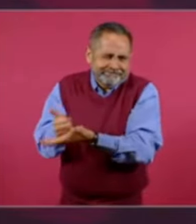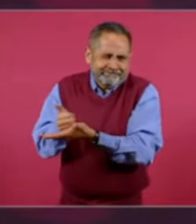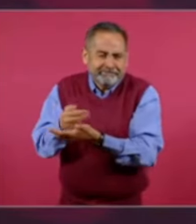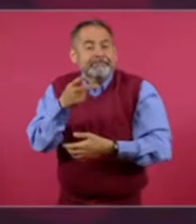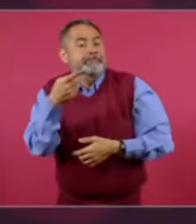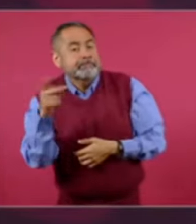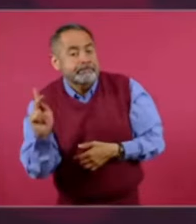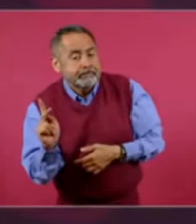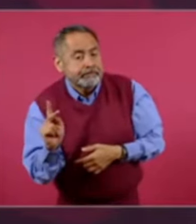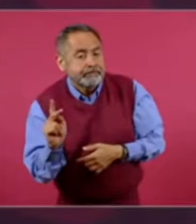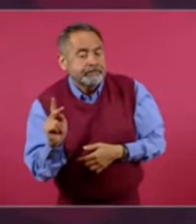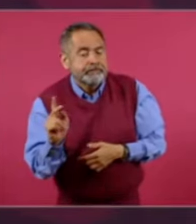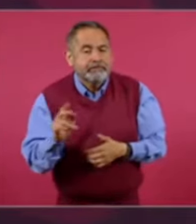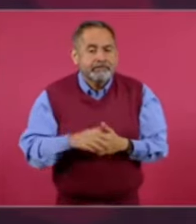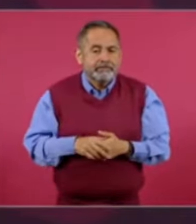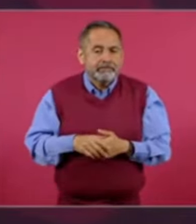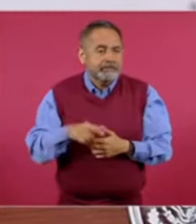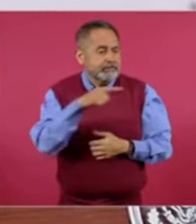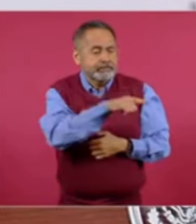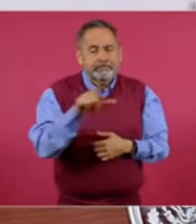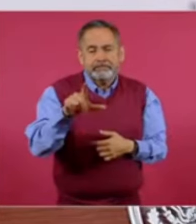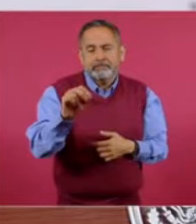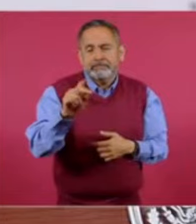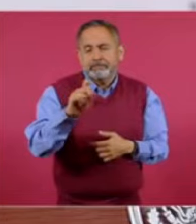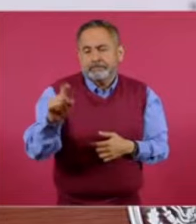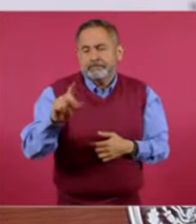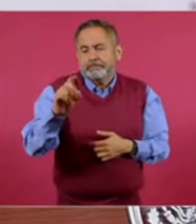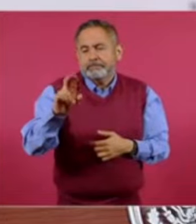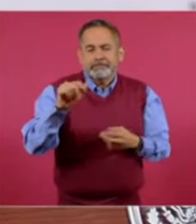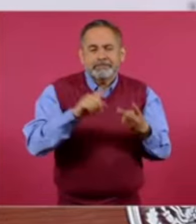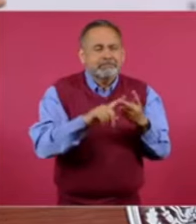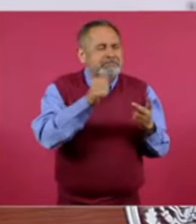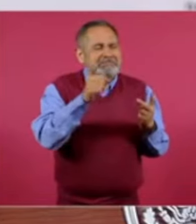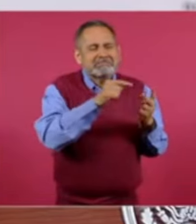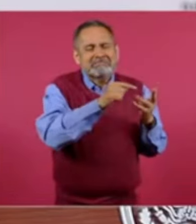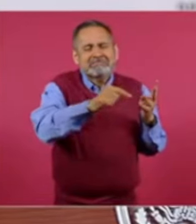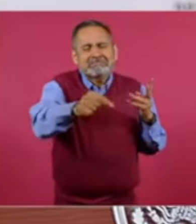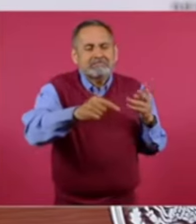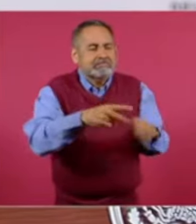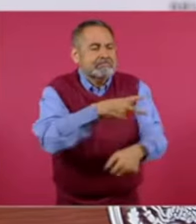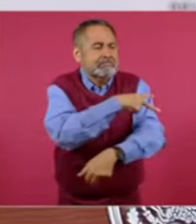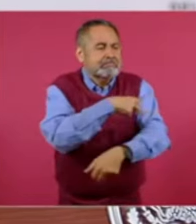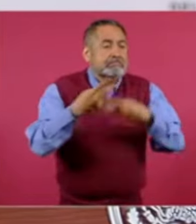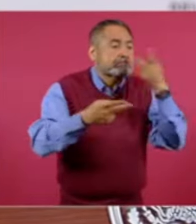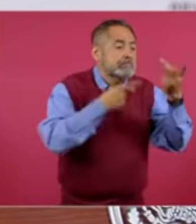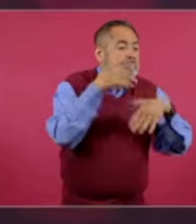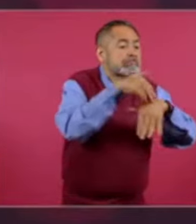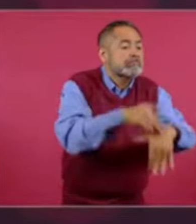pero López Dóriga y otros voceros